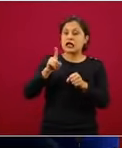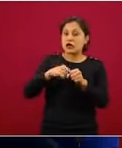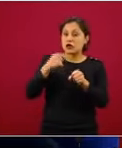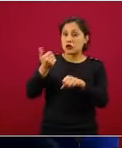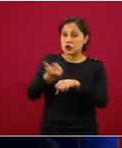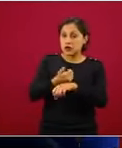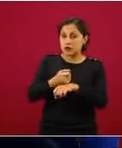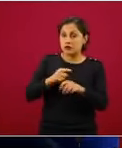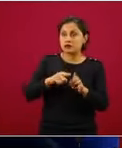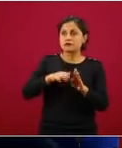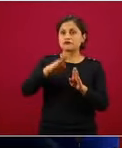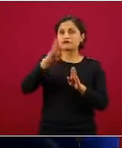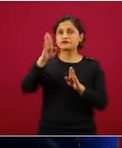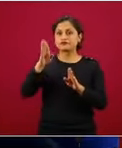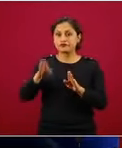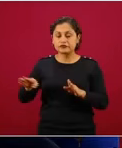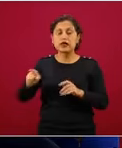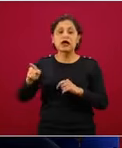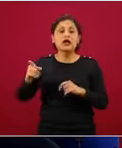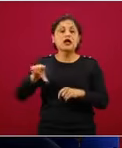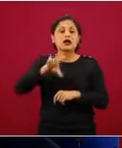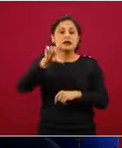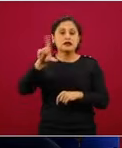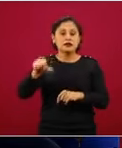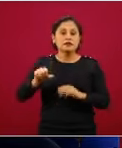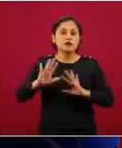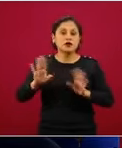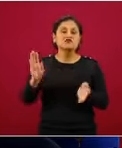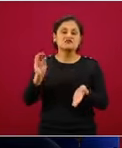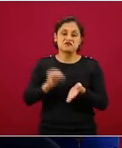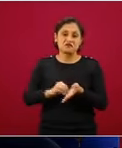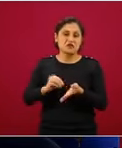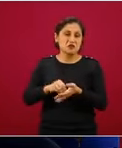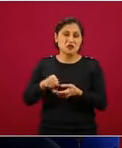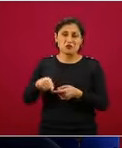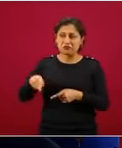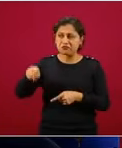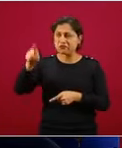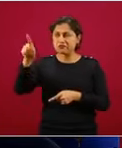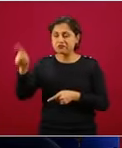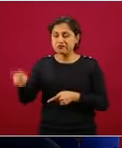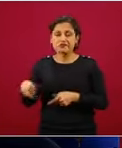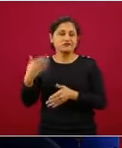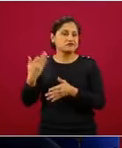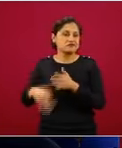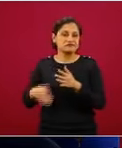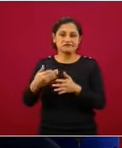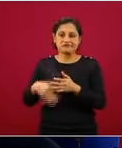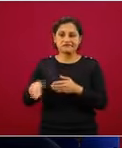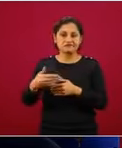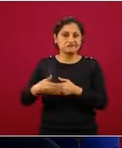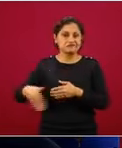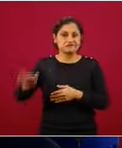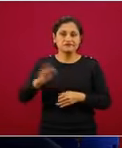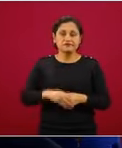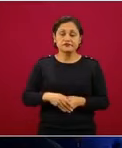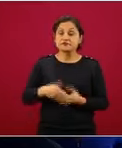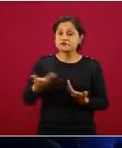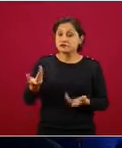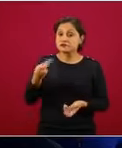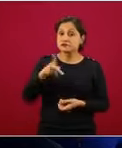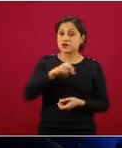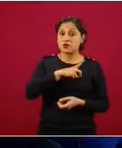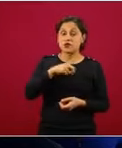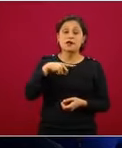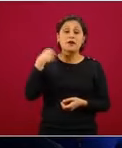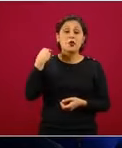convergió en lo que ha estado ocurriendo. Todavía estamos lejos de saber cuál va a ser la trayectoria que tenga. Sí, Oaxaca se mantiene en